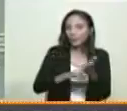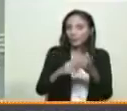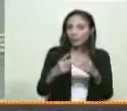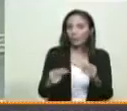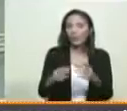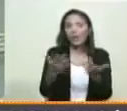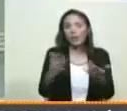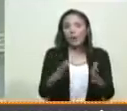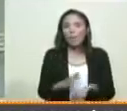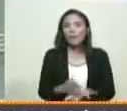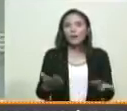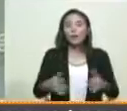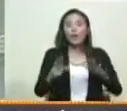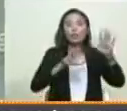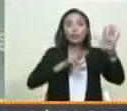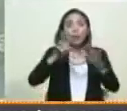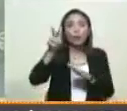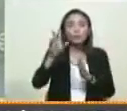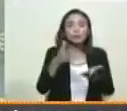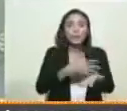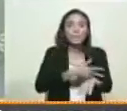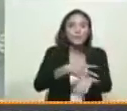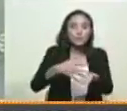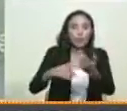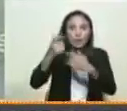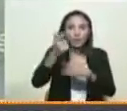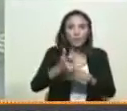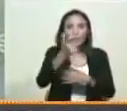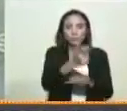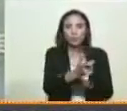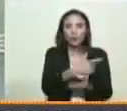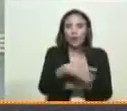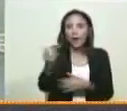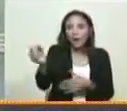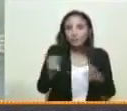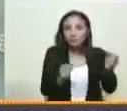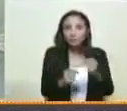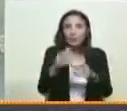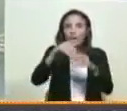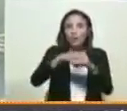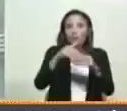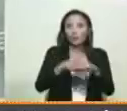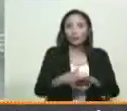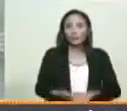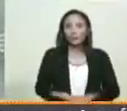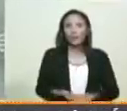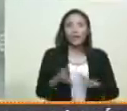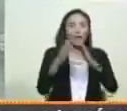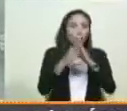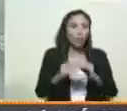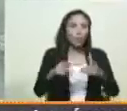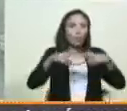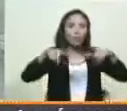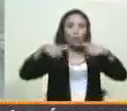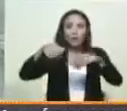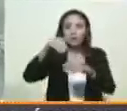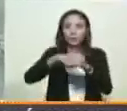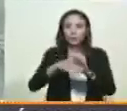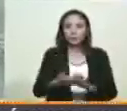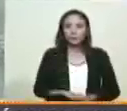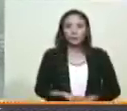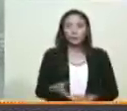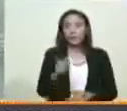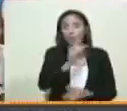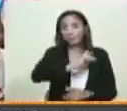estaríamos hablando de 12 millones de votantes que llevaría nuestra maquinaria a los centros electorales,